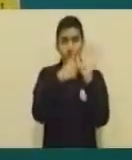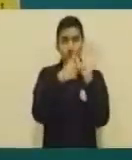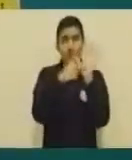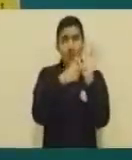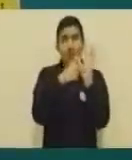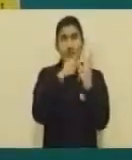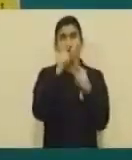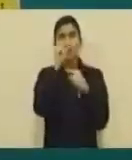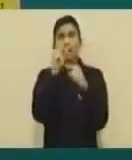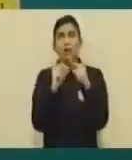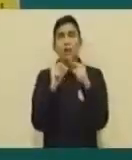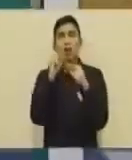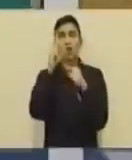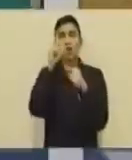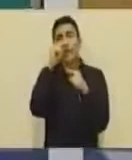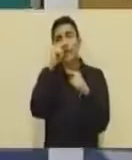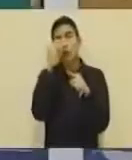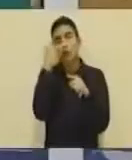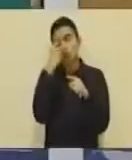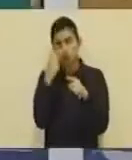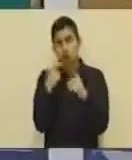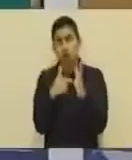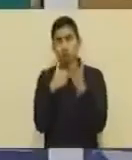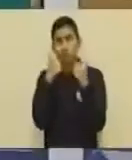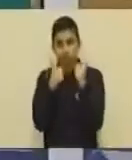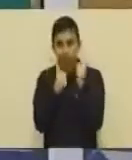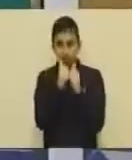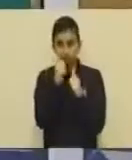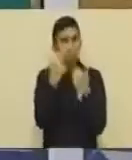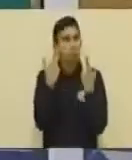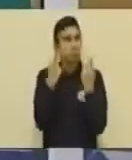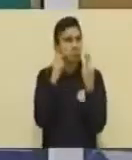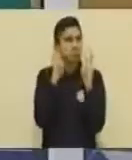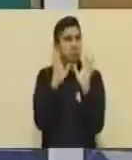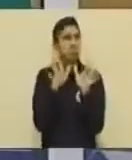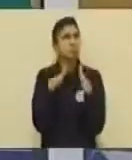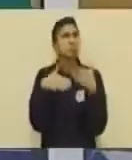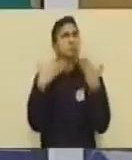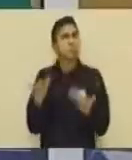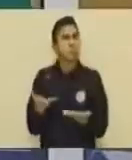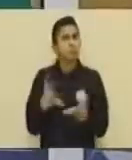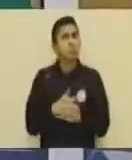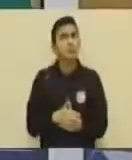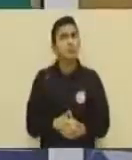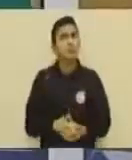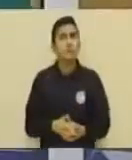datos. Y esto nos correspondería